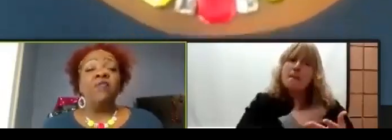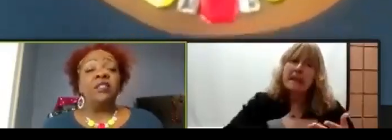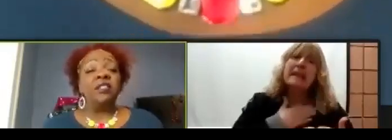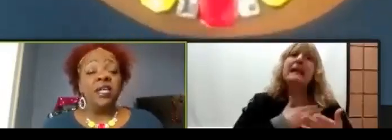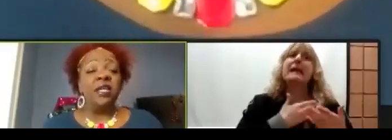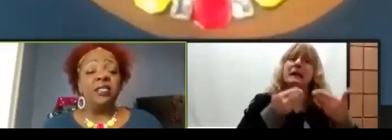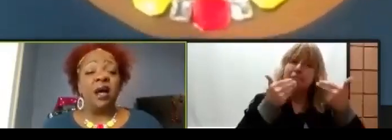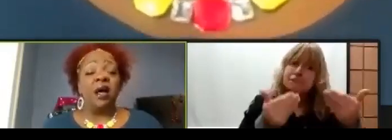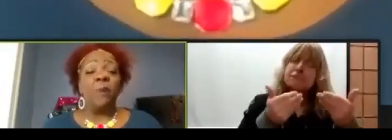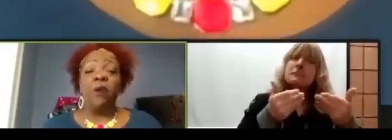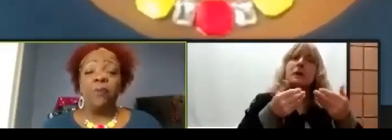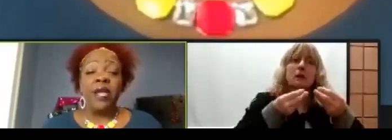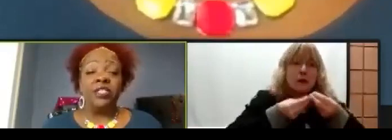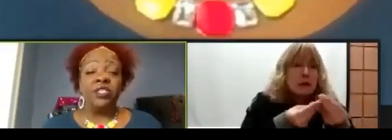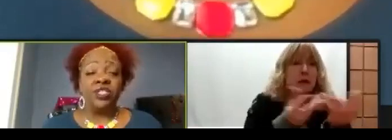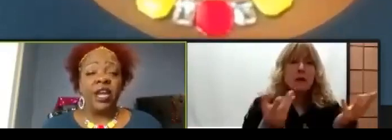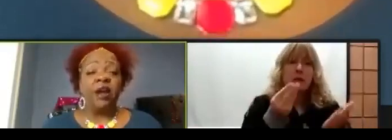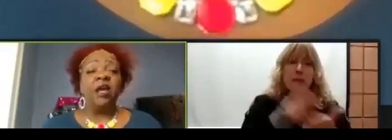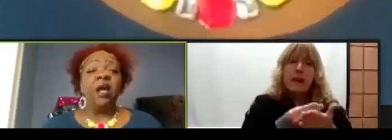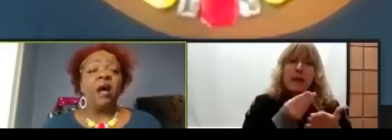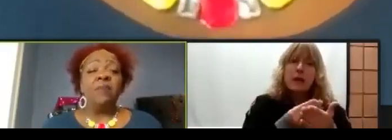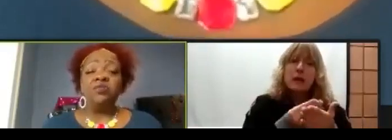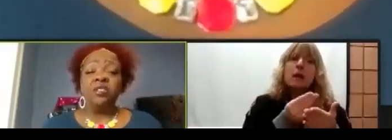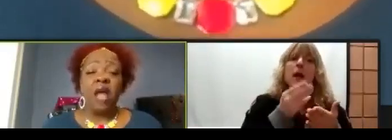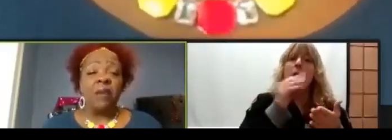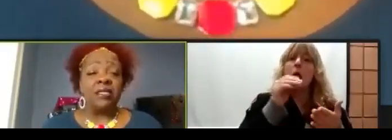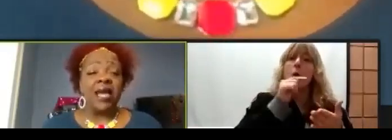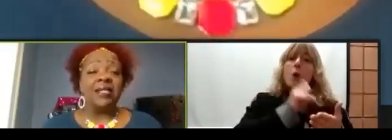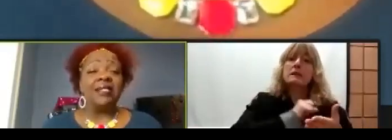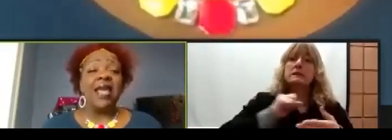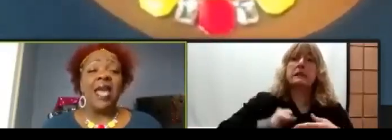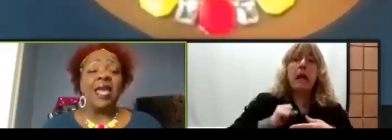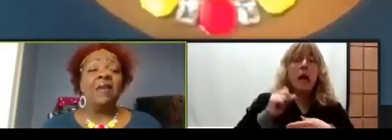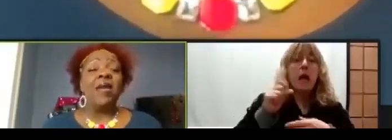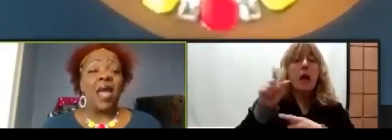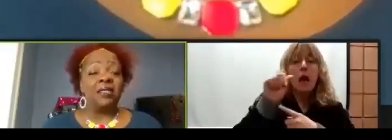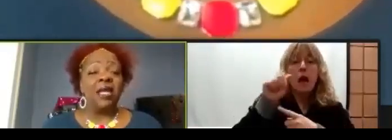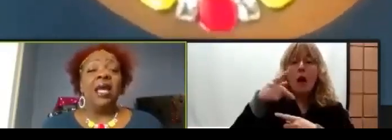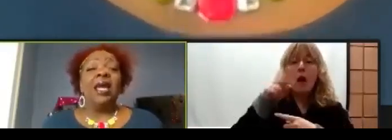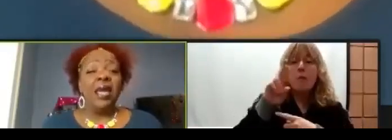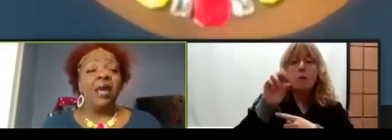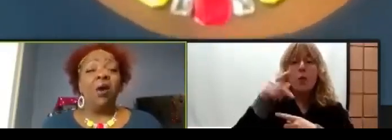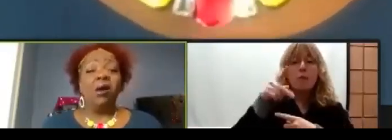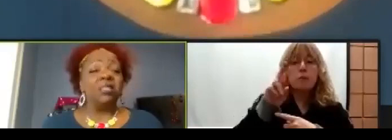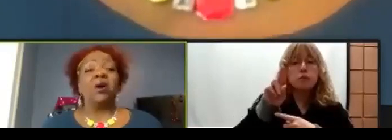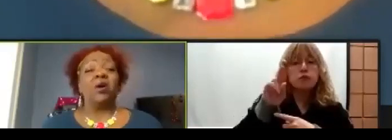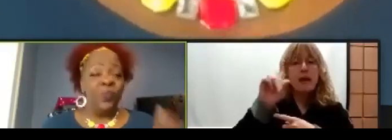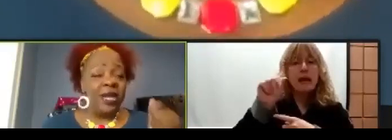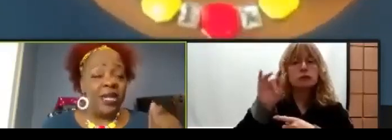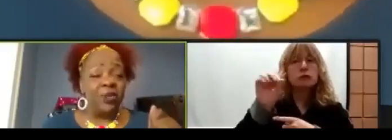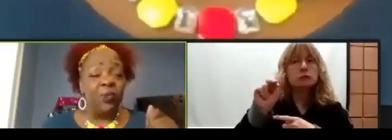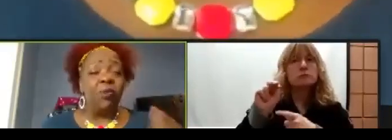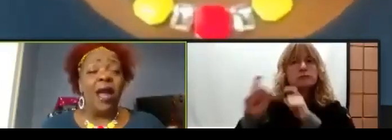y el señor no es más que está en el senado él también hay que escribirle también a él a decirle